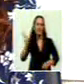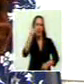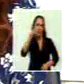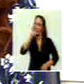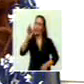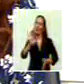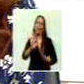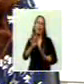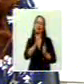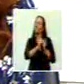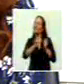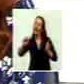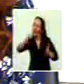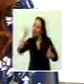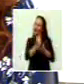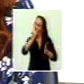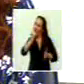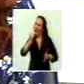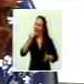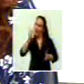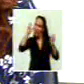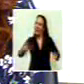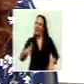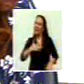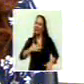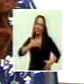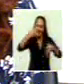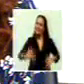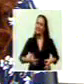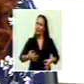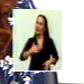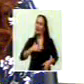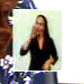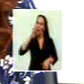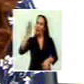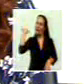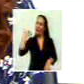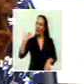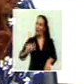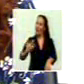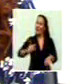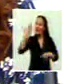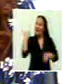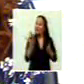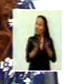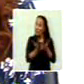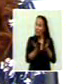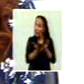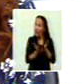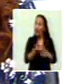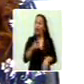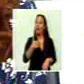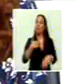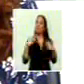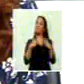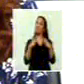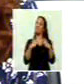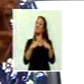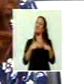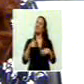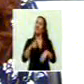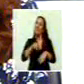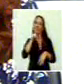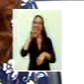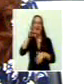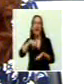Yo estoy absolutamente convencida de eso. Lo recuerdo muy bien, yo era estudiante, estaba en mi casa de La